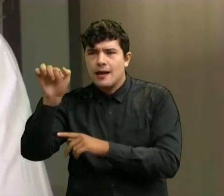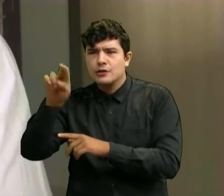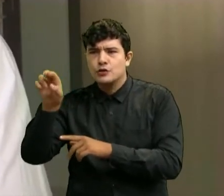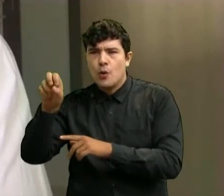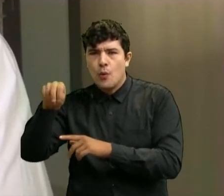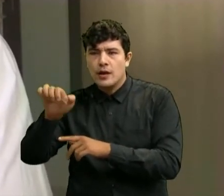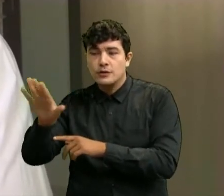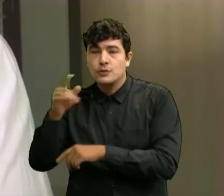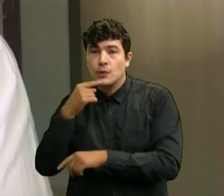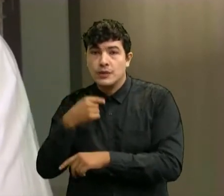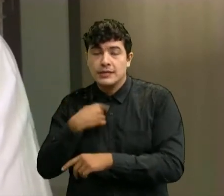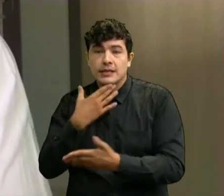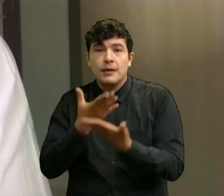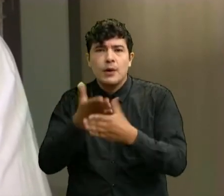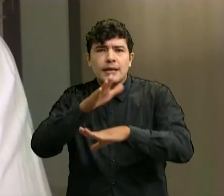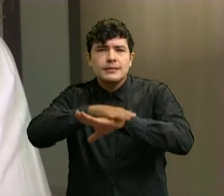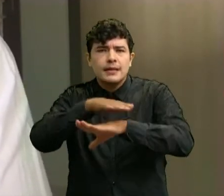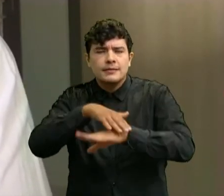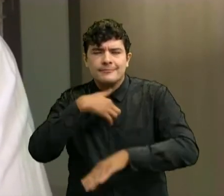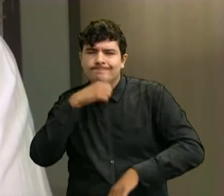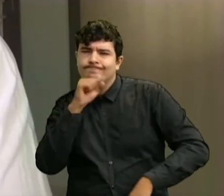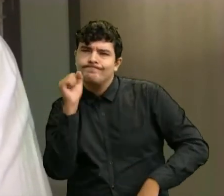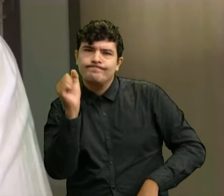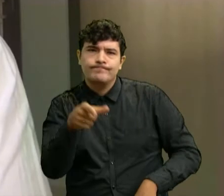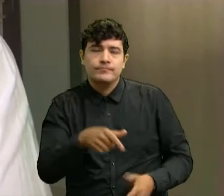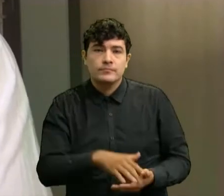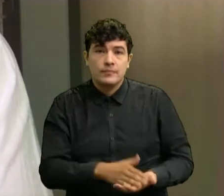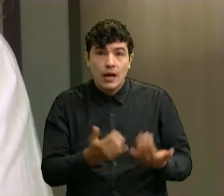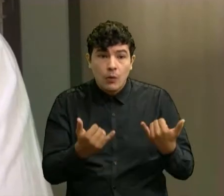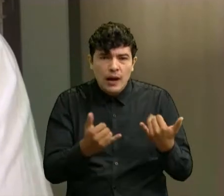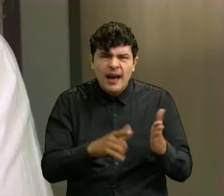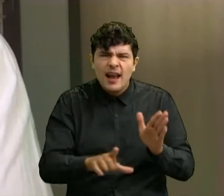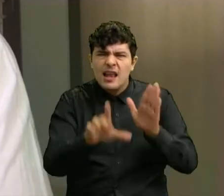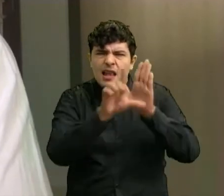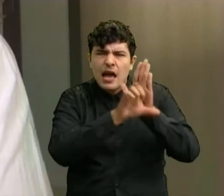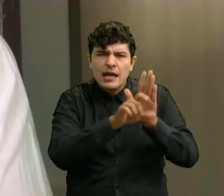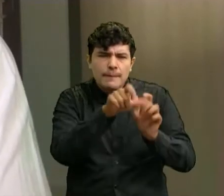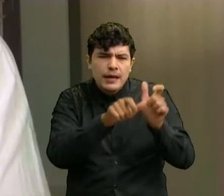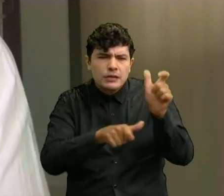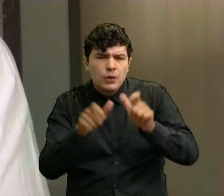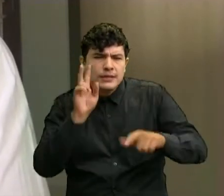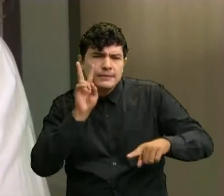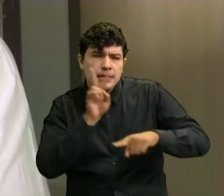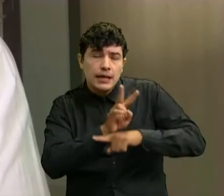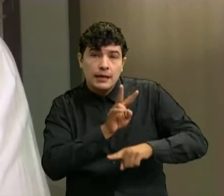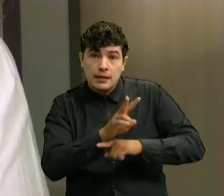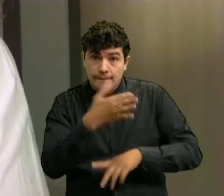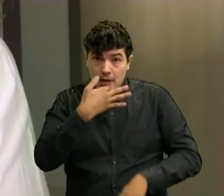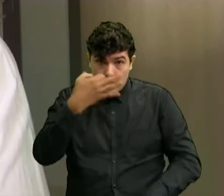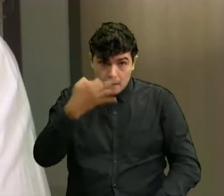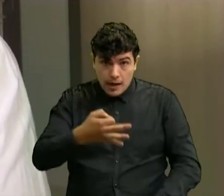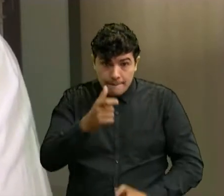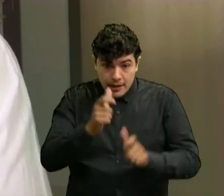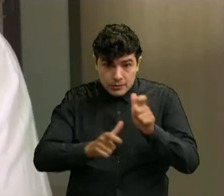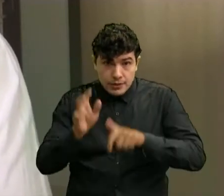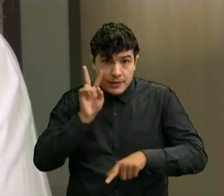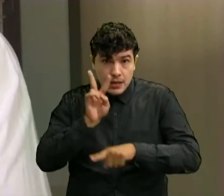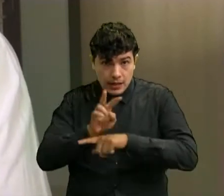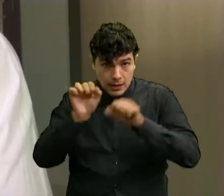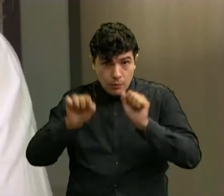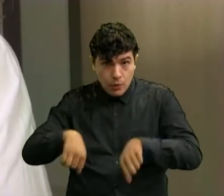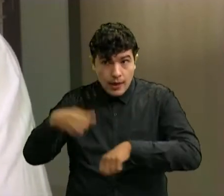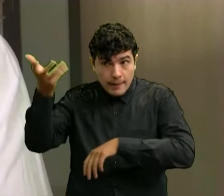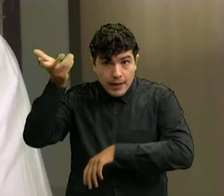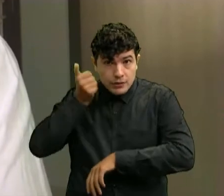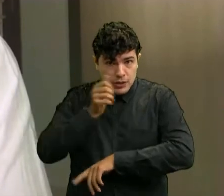buenas tardes, doctor, ¿qué se sabe sobre la ley de vigilantes? ¿Es verdad que nos podemos pensionar a los 55 años?